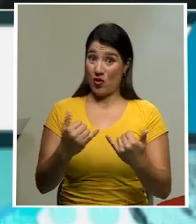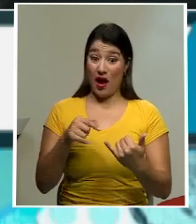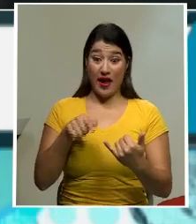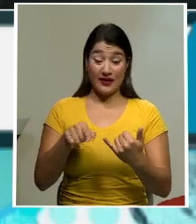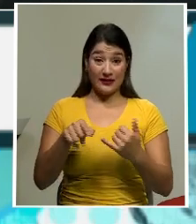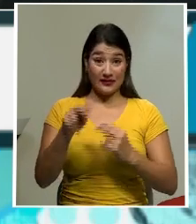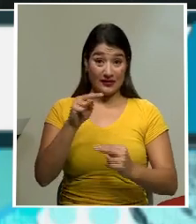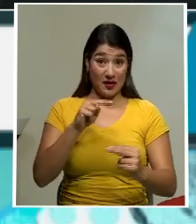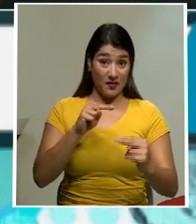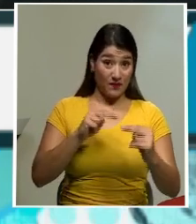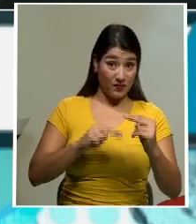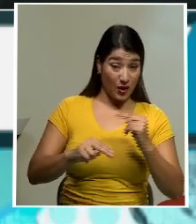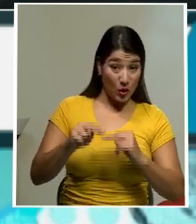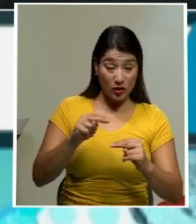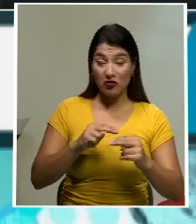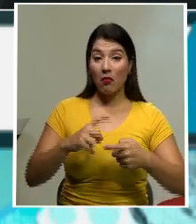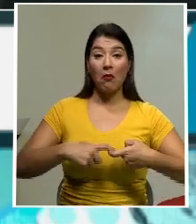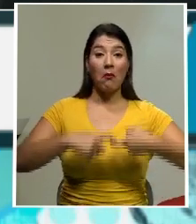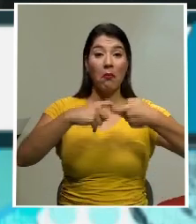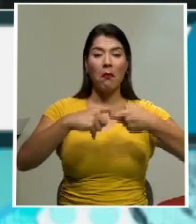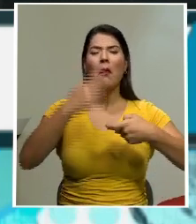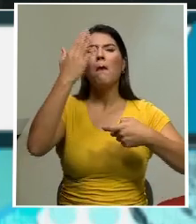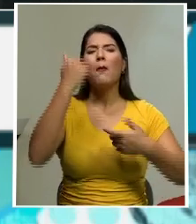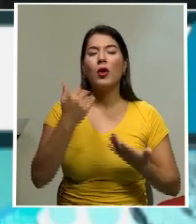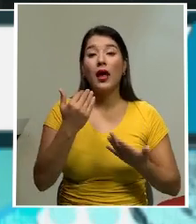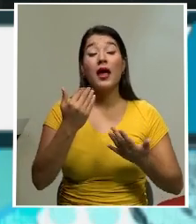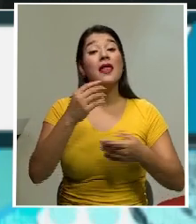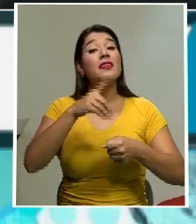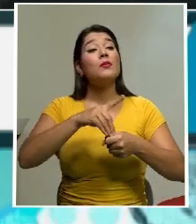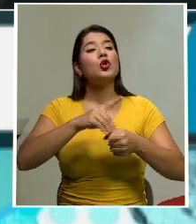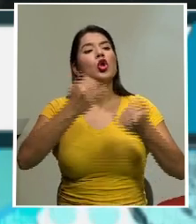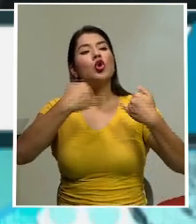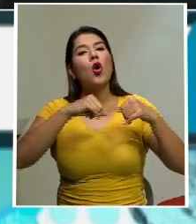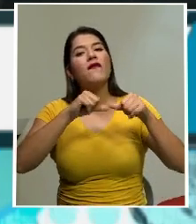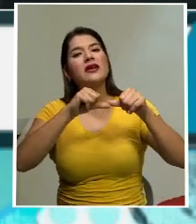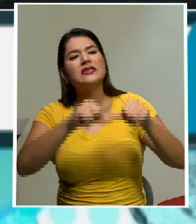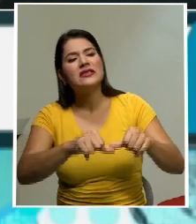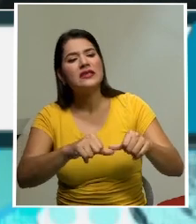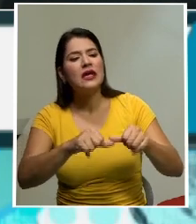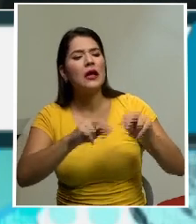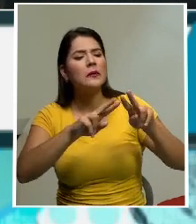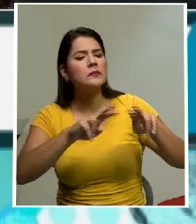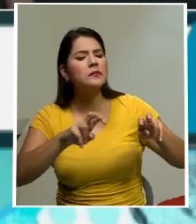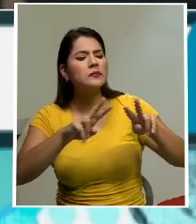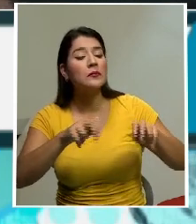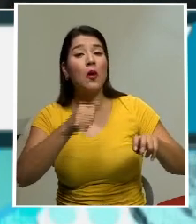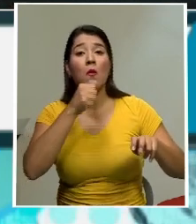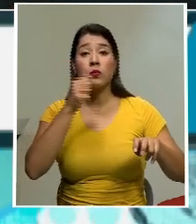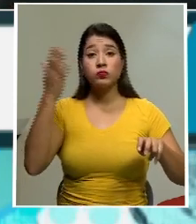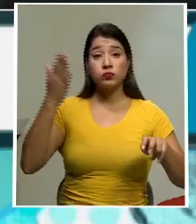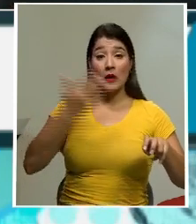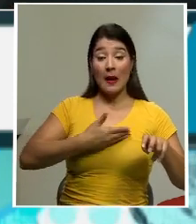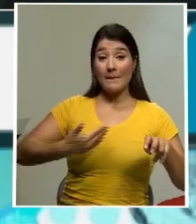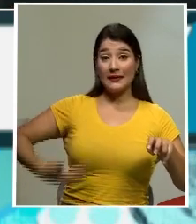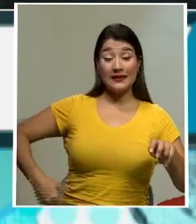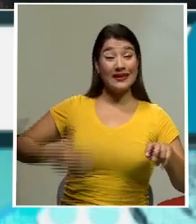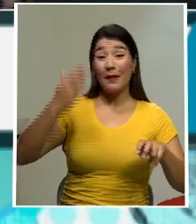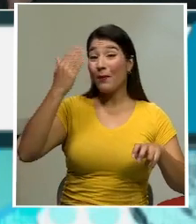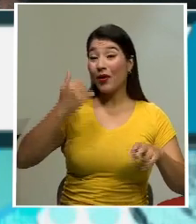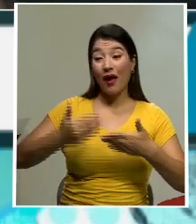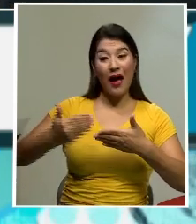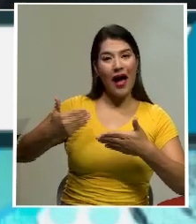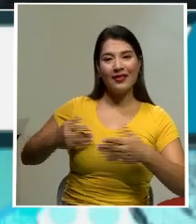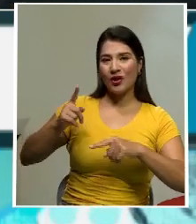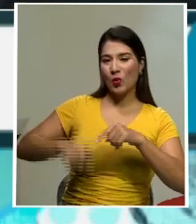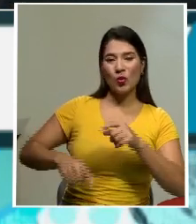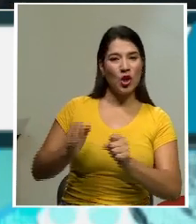porque los diputados todavía están haciendo lo que es el análisis del discurso del presidente, que no se pudo hacer en su momento por el